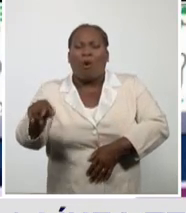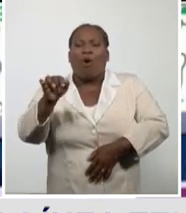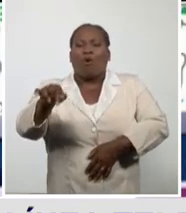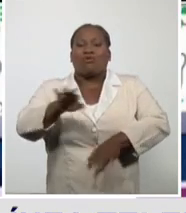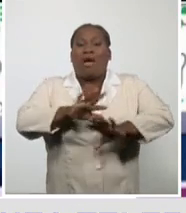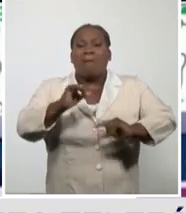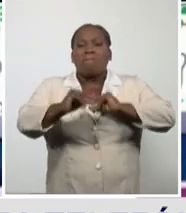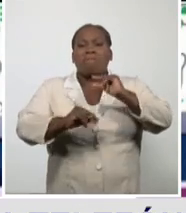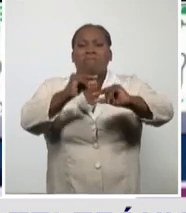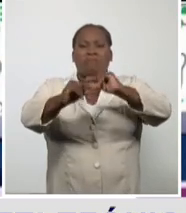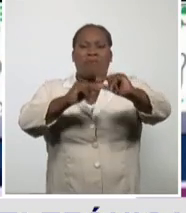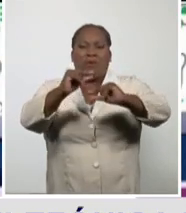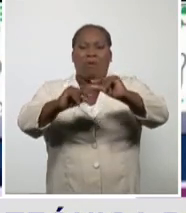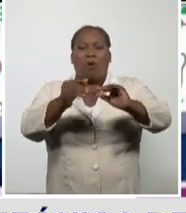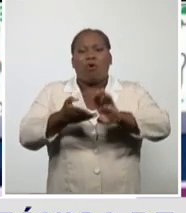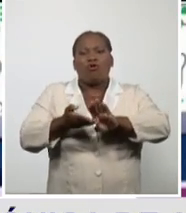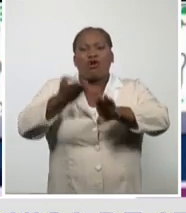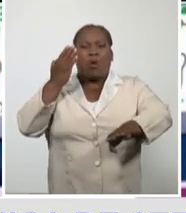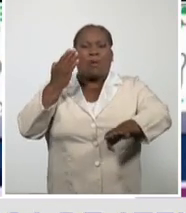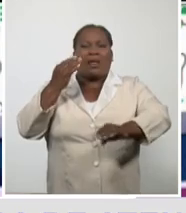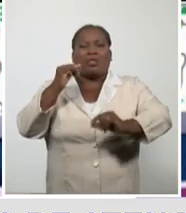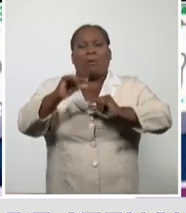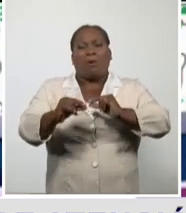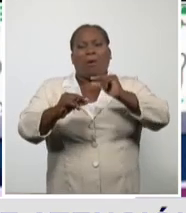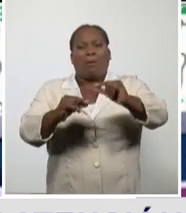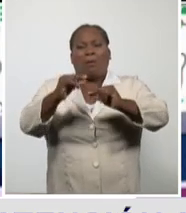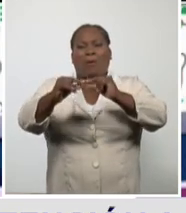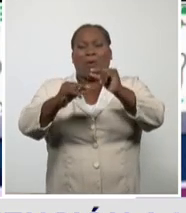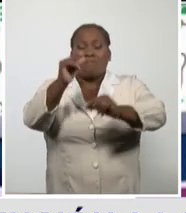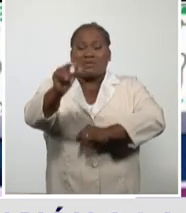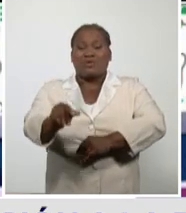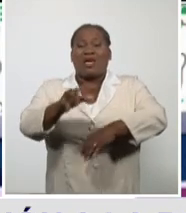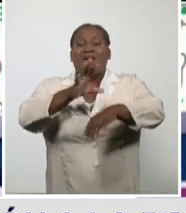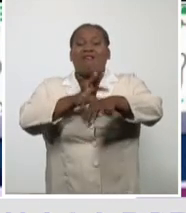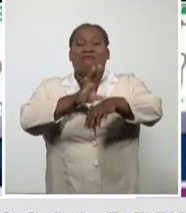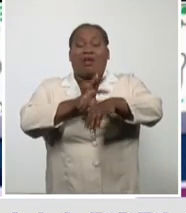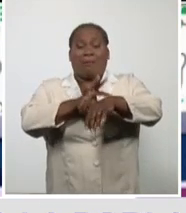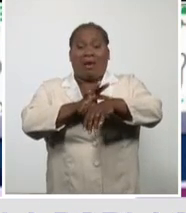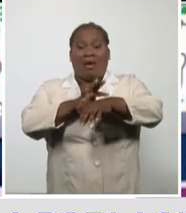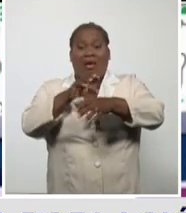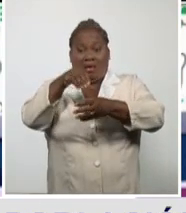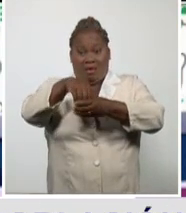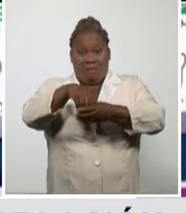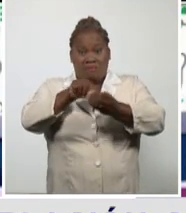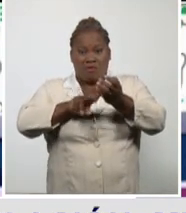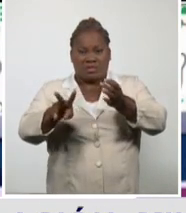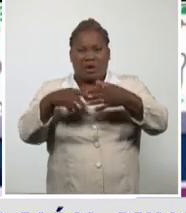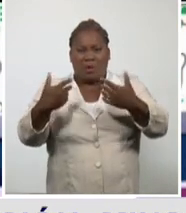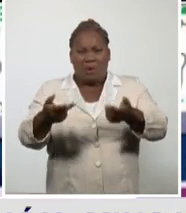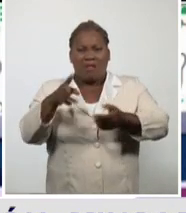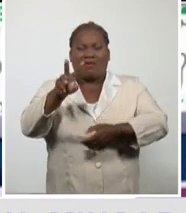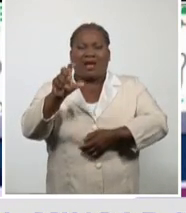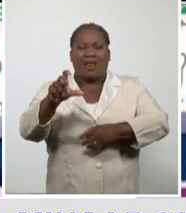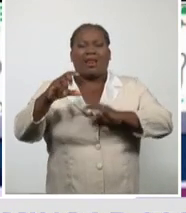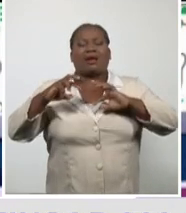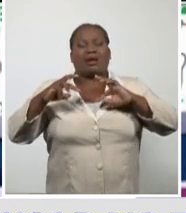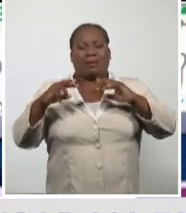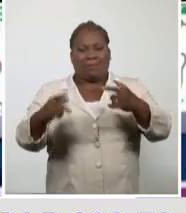se han ido recuperando estos enfermos que pertenecían, reitero, a la provincia de Villa Clara, a este hogar